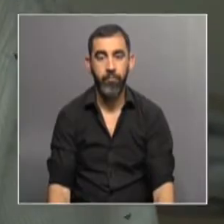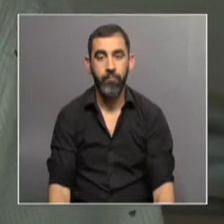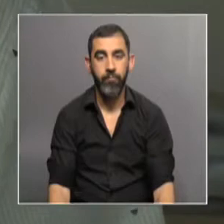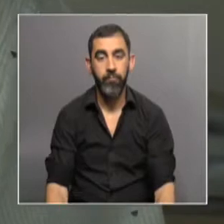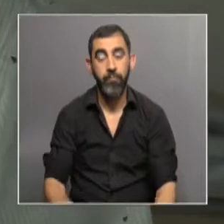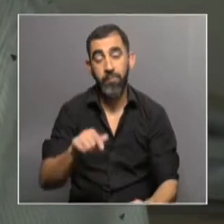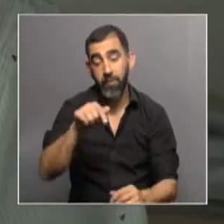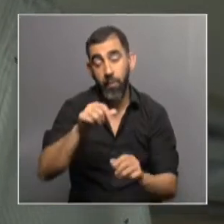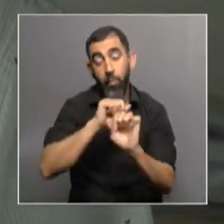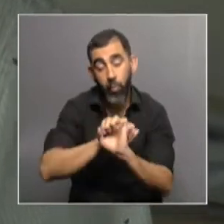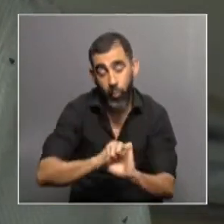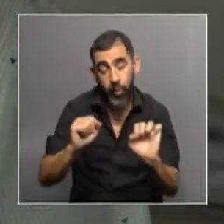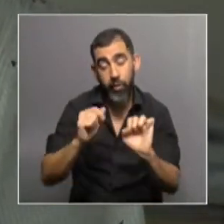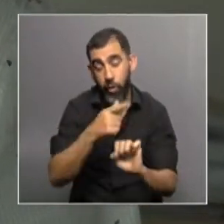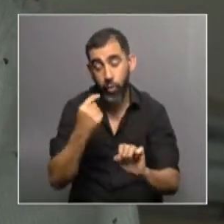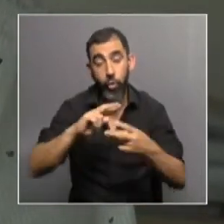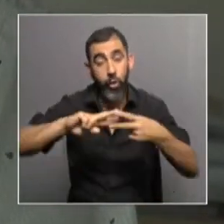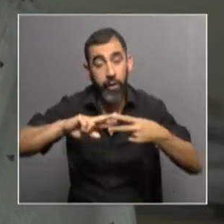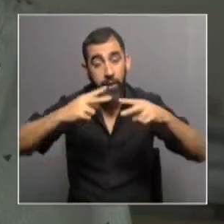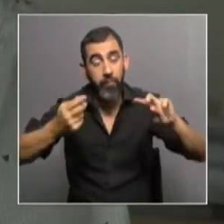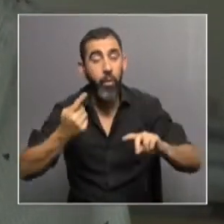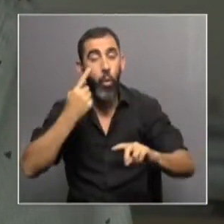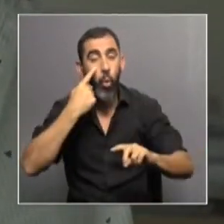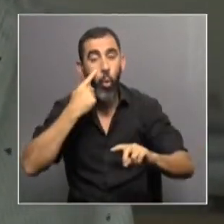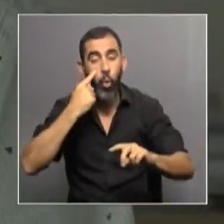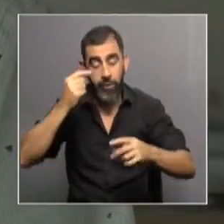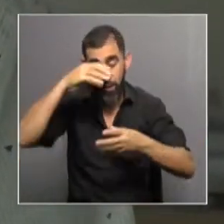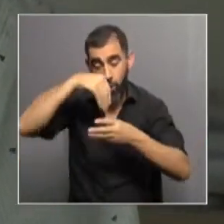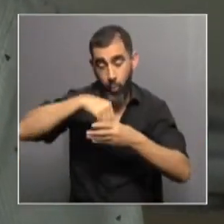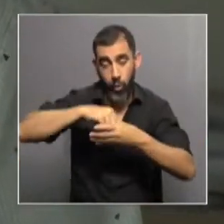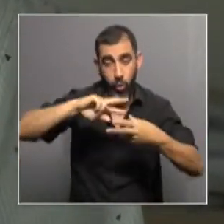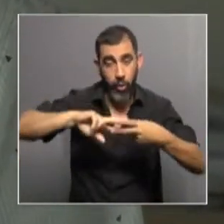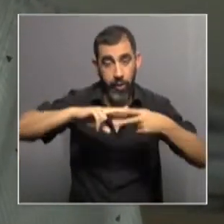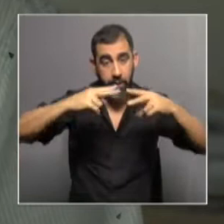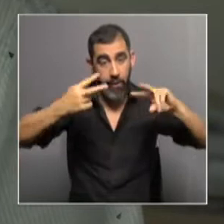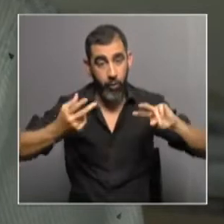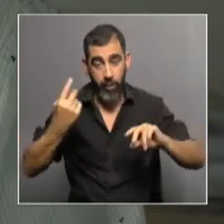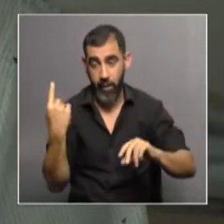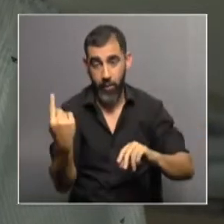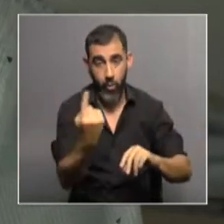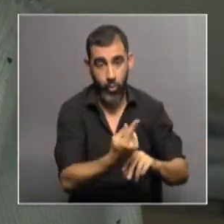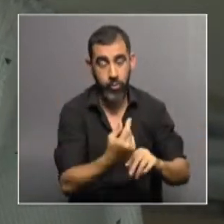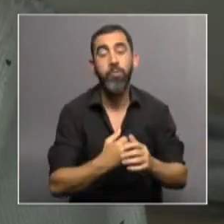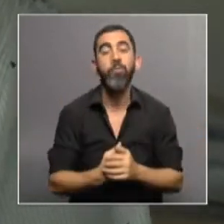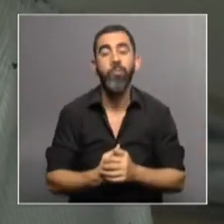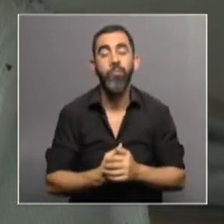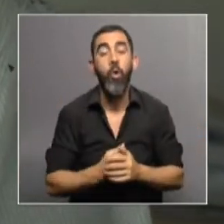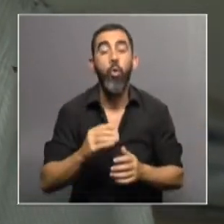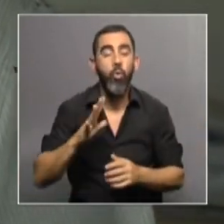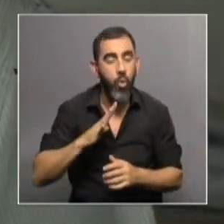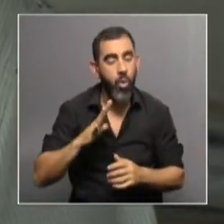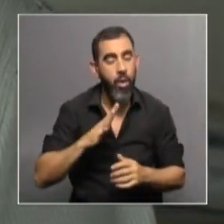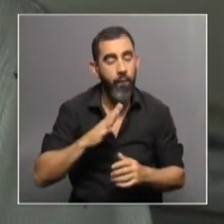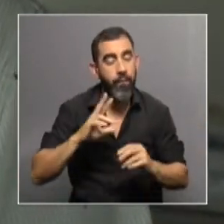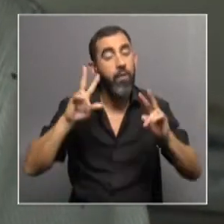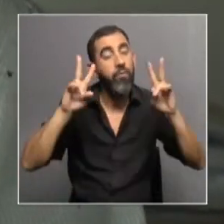dentro de las posibilidades que uno tiene con la genética de conocer nuestro propio genoma o nuestro propio exoma y todavía es un